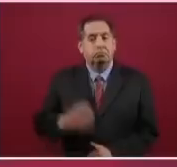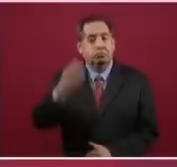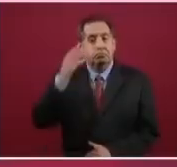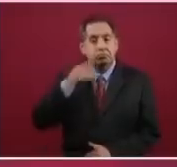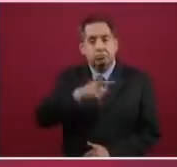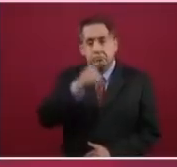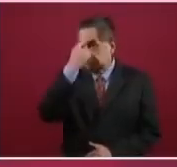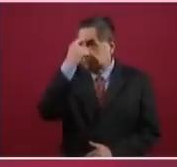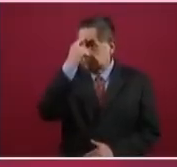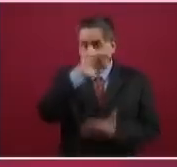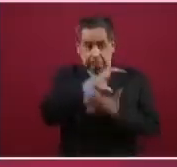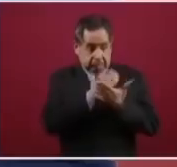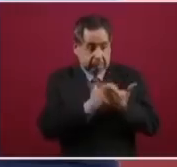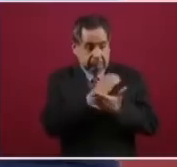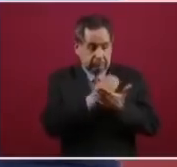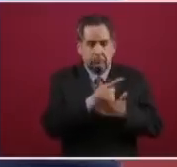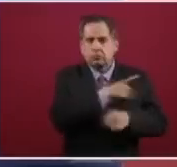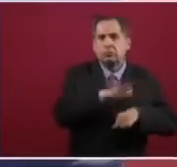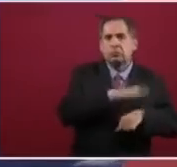vieron las calificadoras